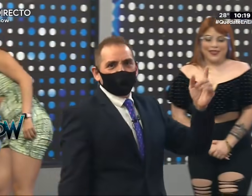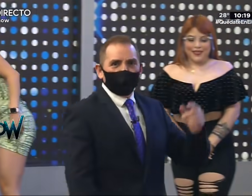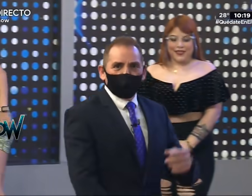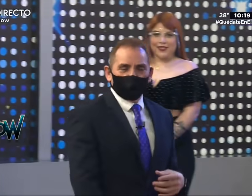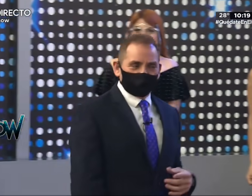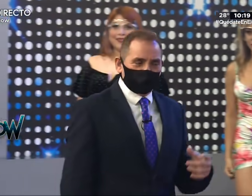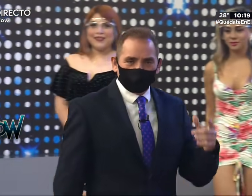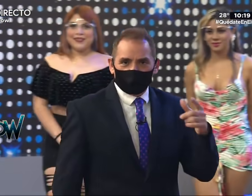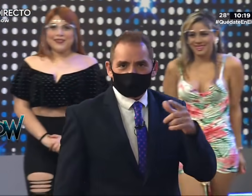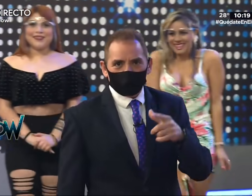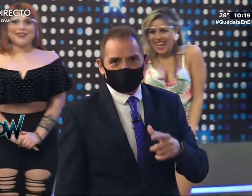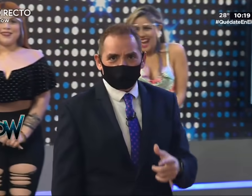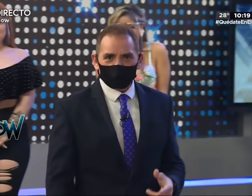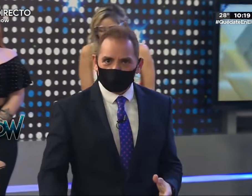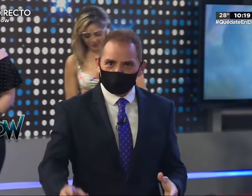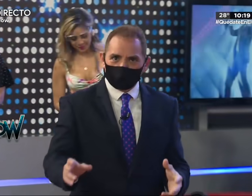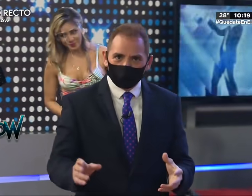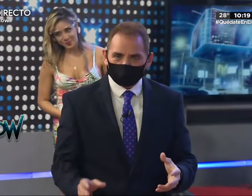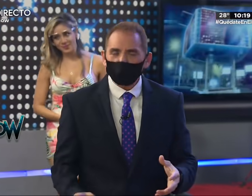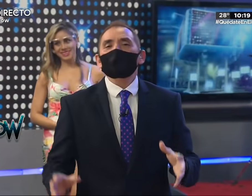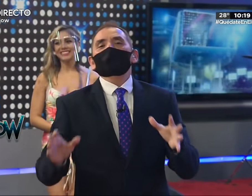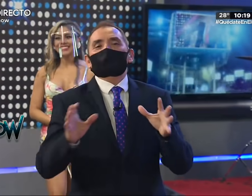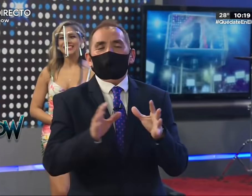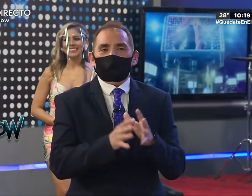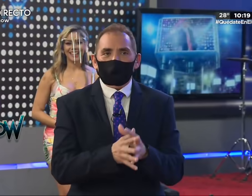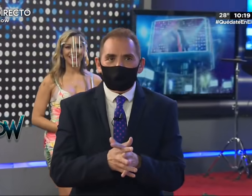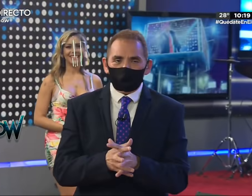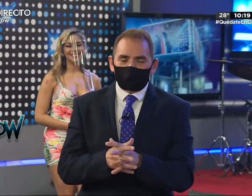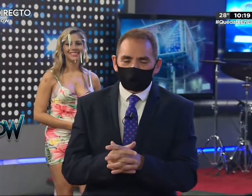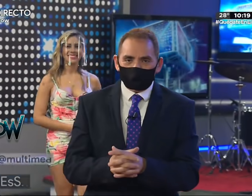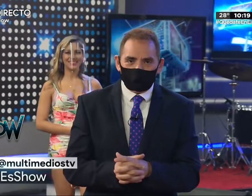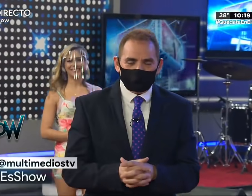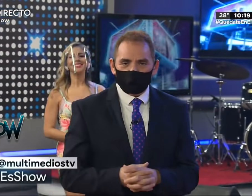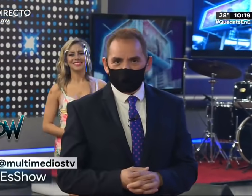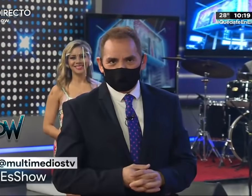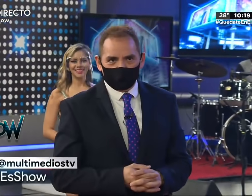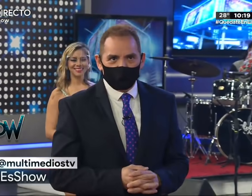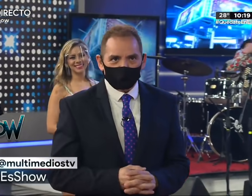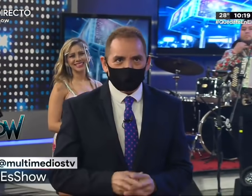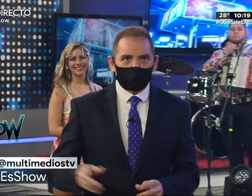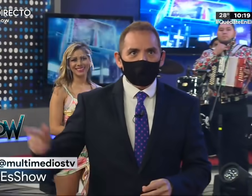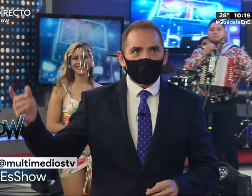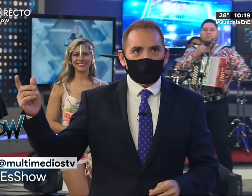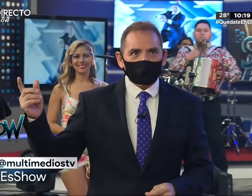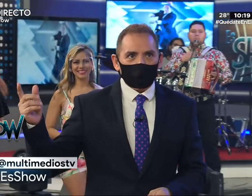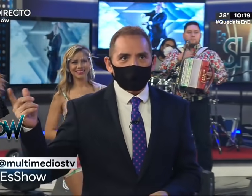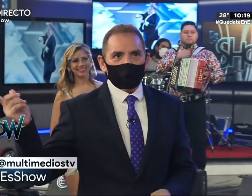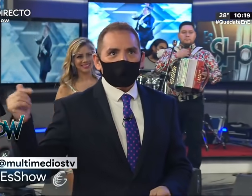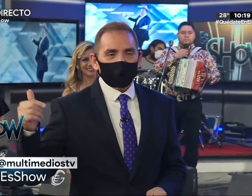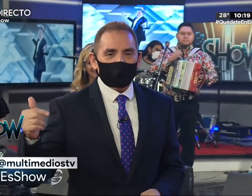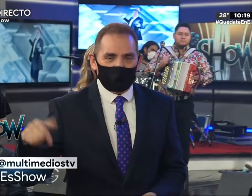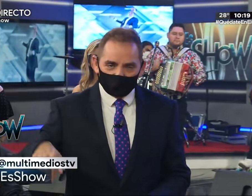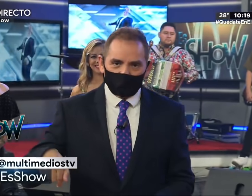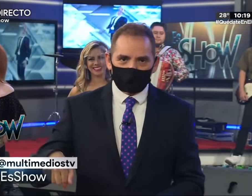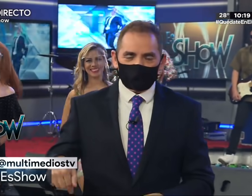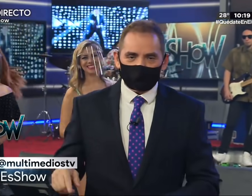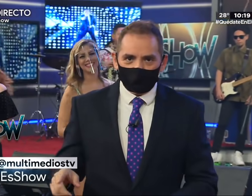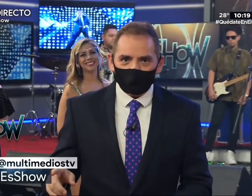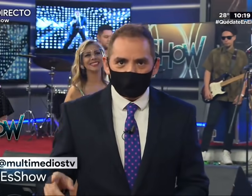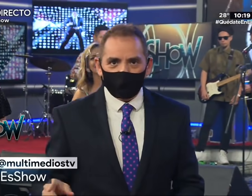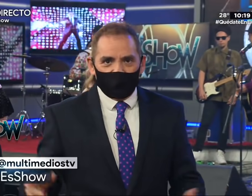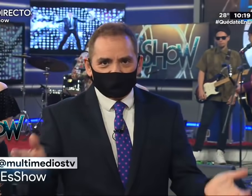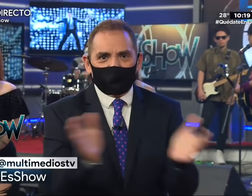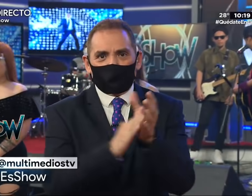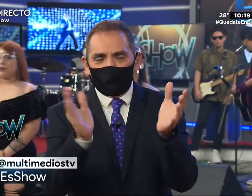vengas a la verbena popular. Si tú quieres alguna canción, con todo gusto te la podemos complacer con el hashtag Es Show. Como se pueden dar cuenta, esta noche